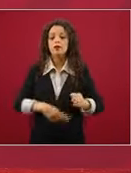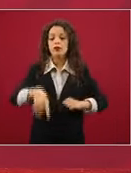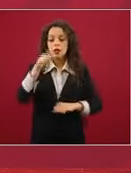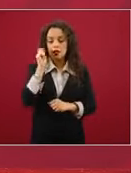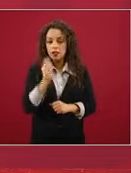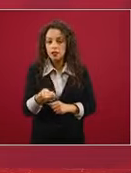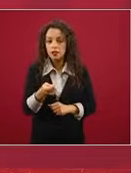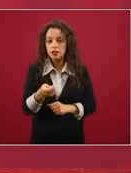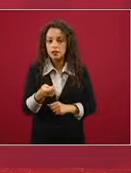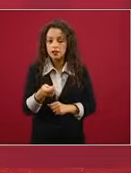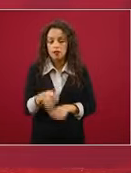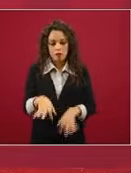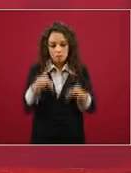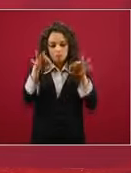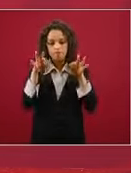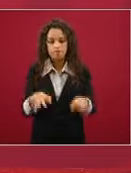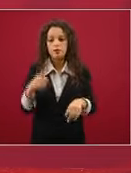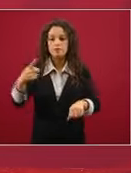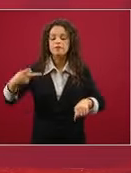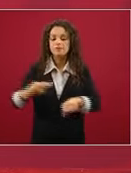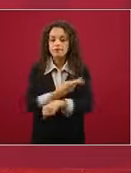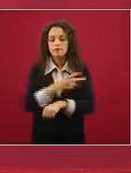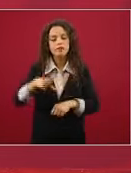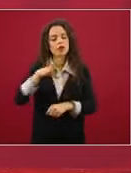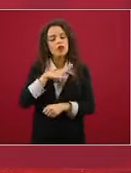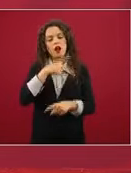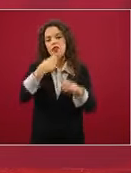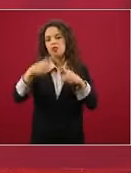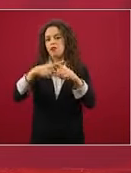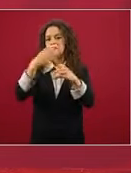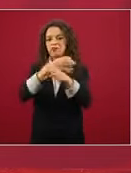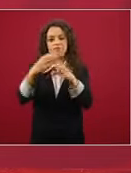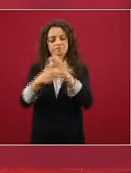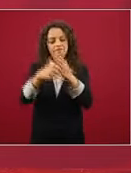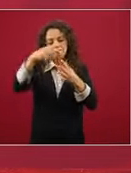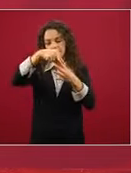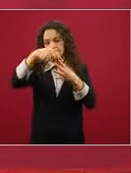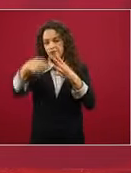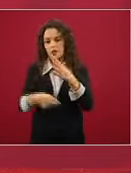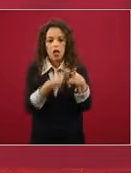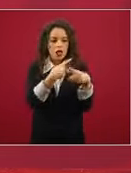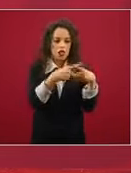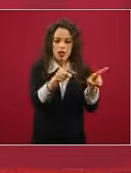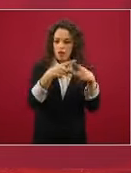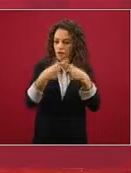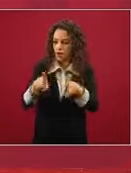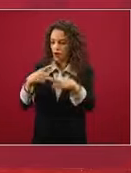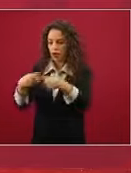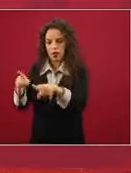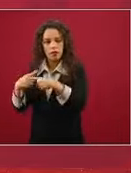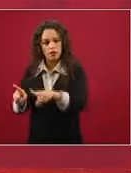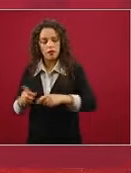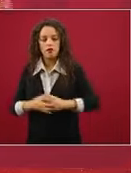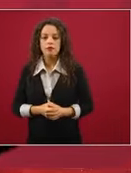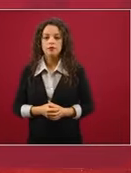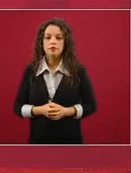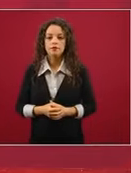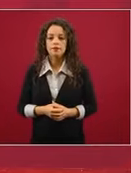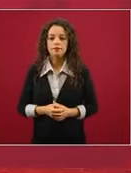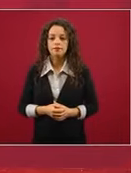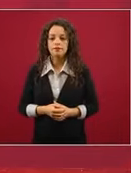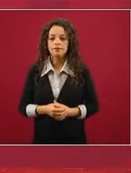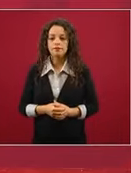sobresimplificar lo que está ocurriendo. Hay muchos factores, muchas situaciones, muchas variables que determinan el